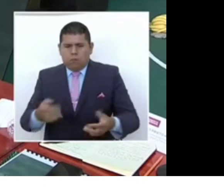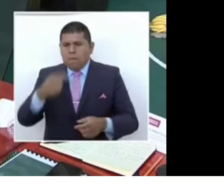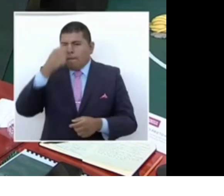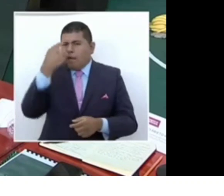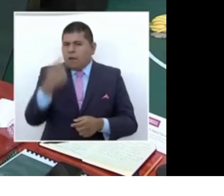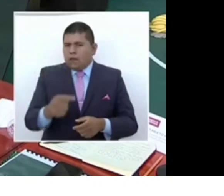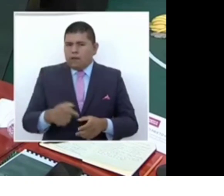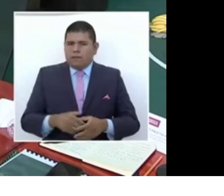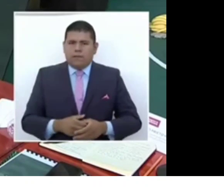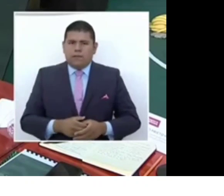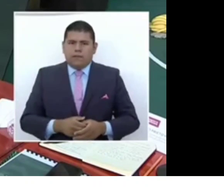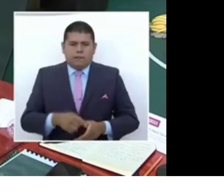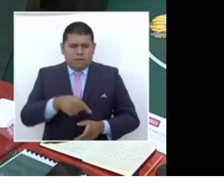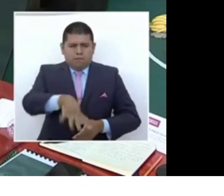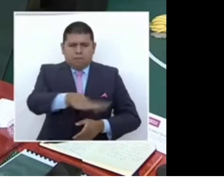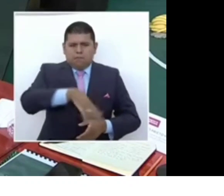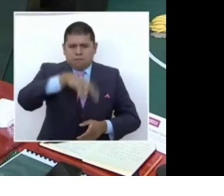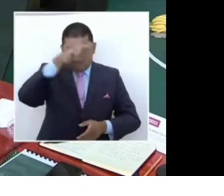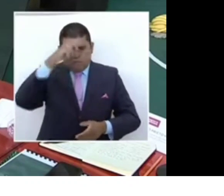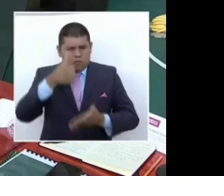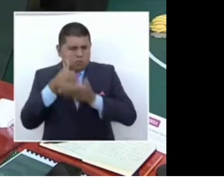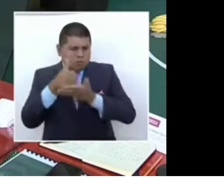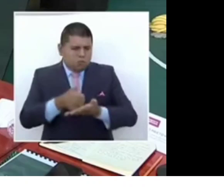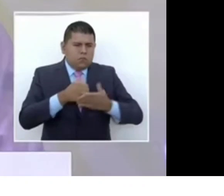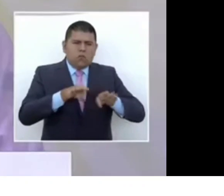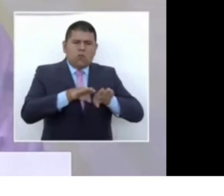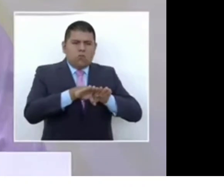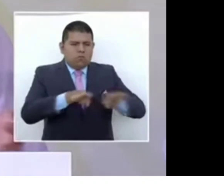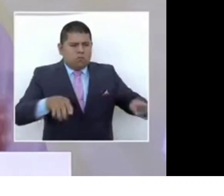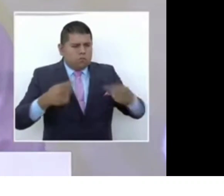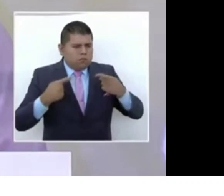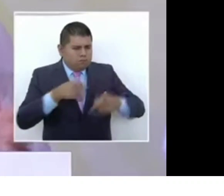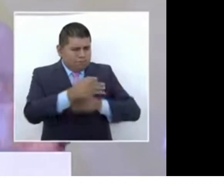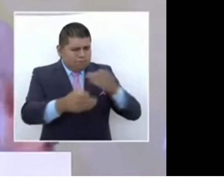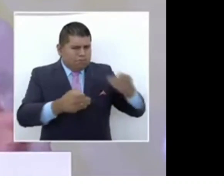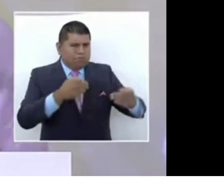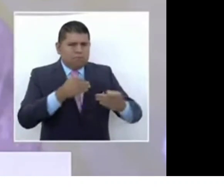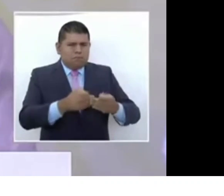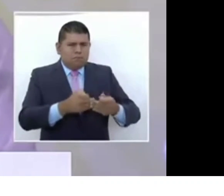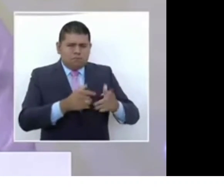ayudando en Nayarit a todos. Puedo